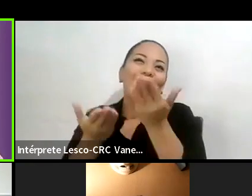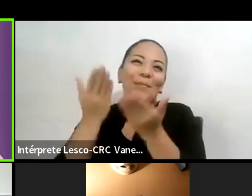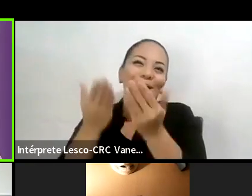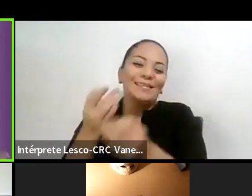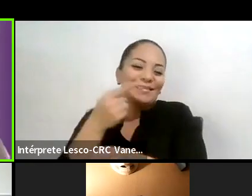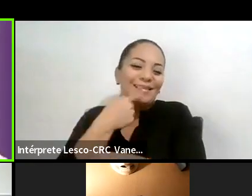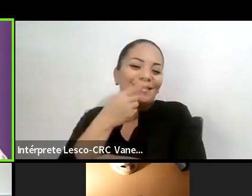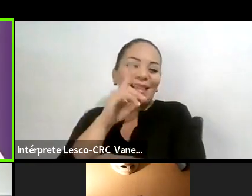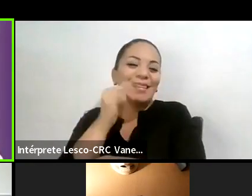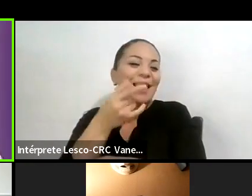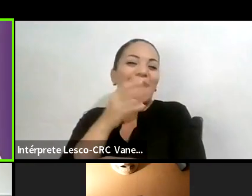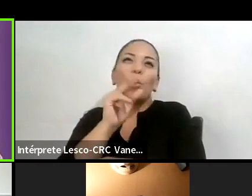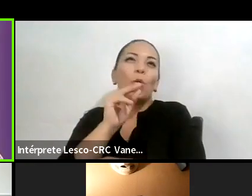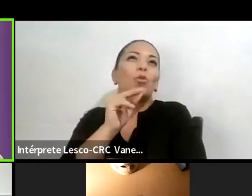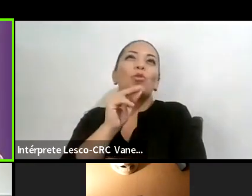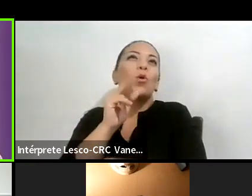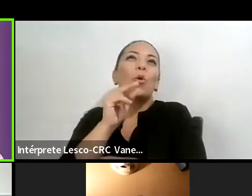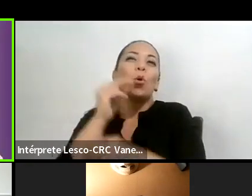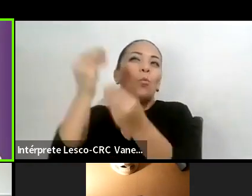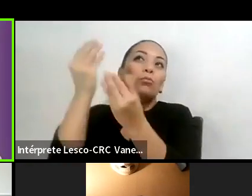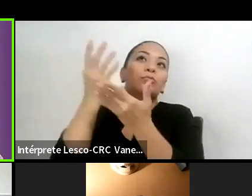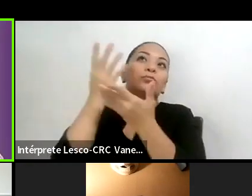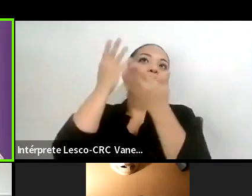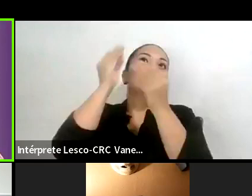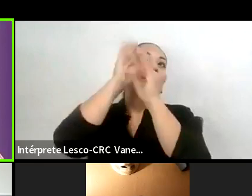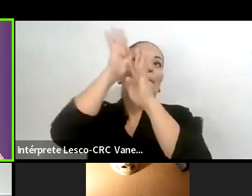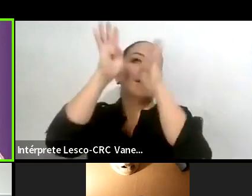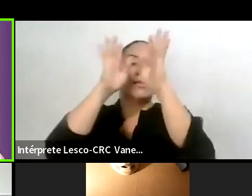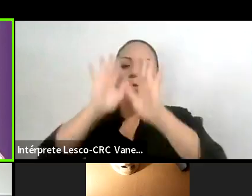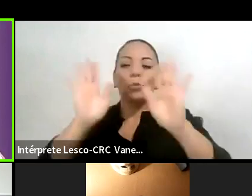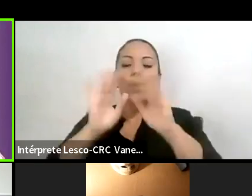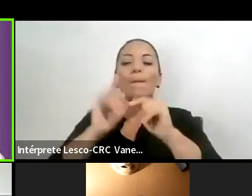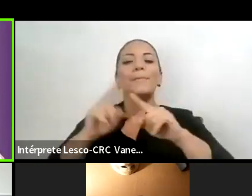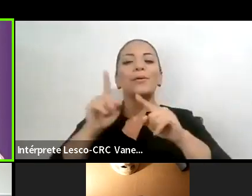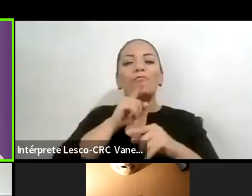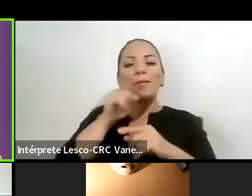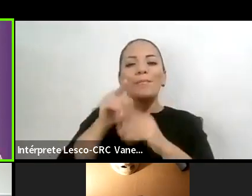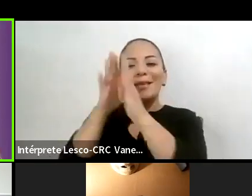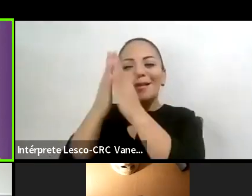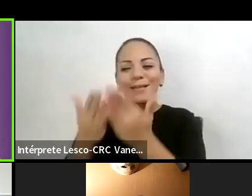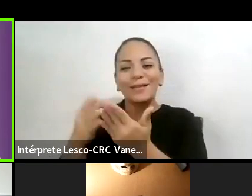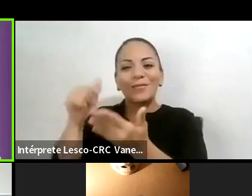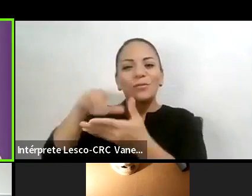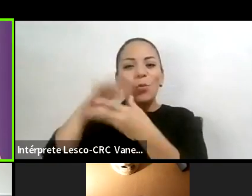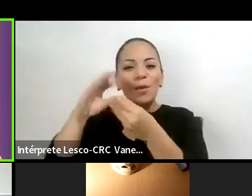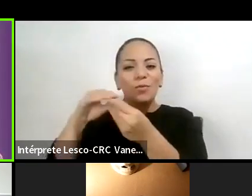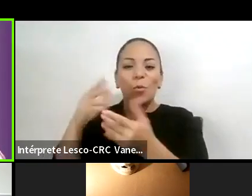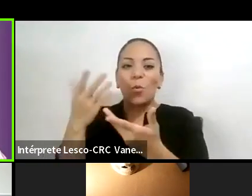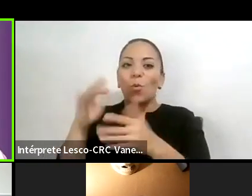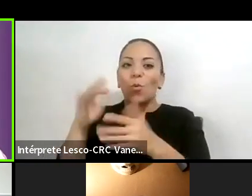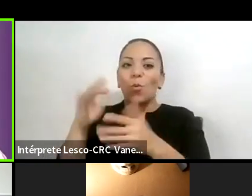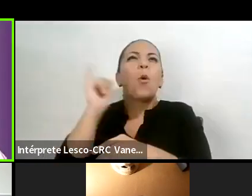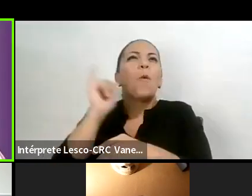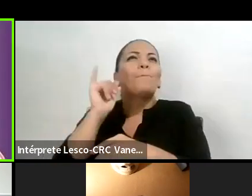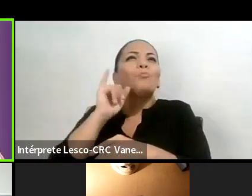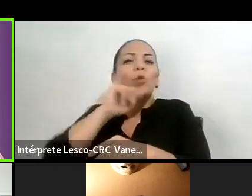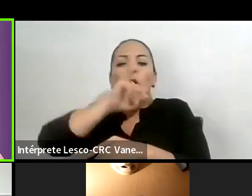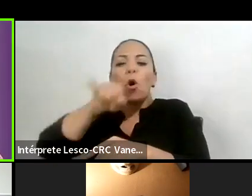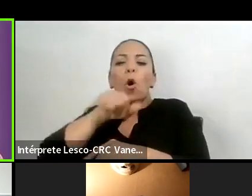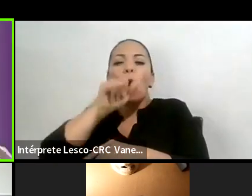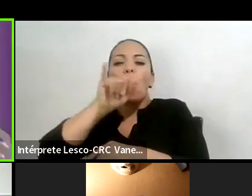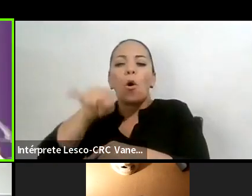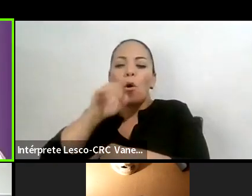esta inspiración, ¿verdad? Pero realmente son una joyita. Son, o sea, la